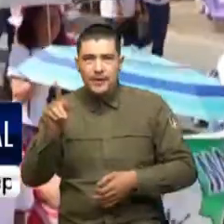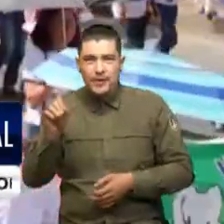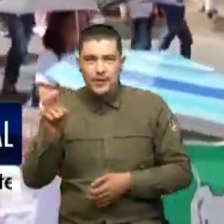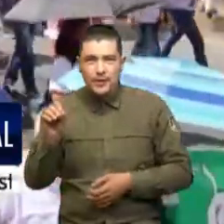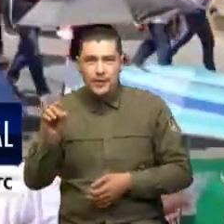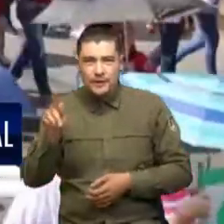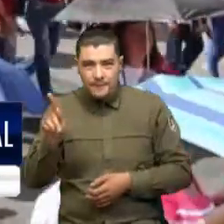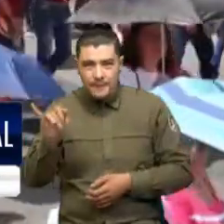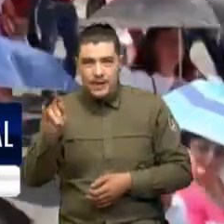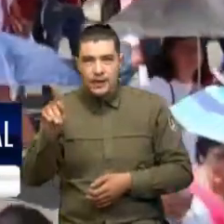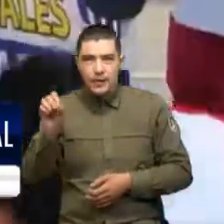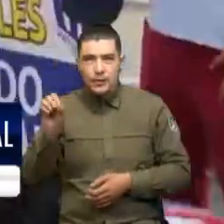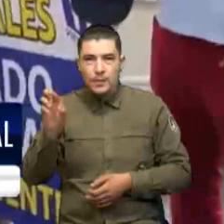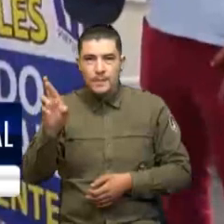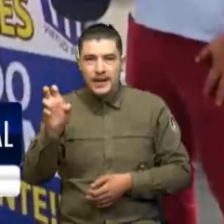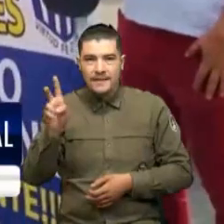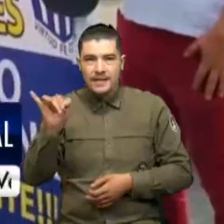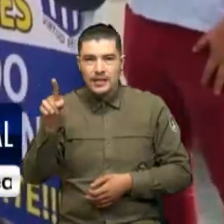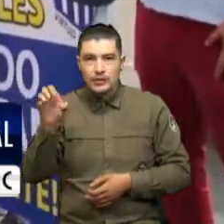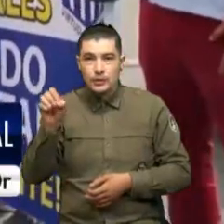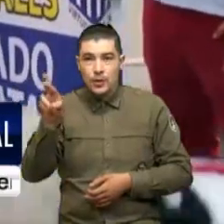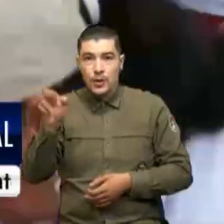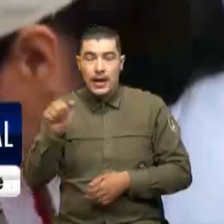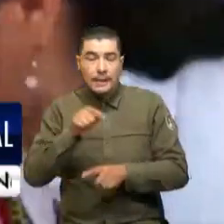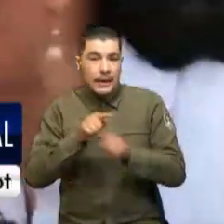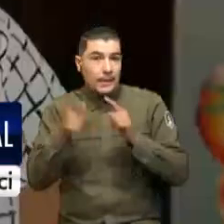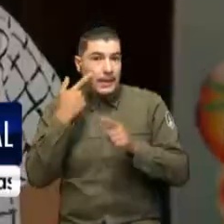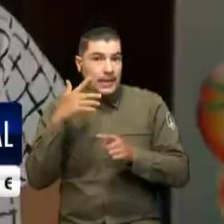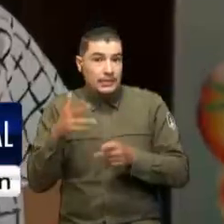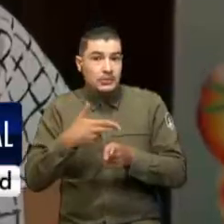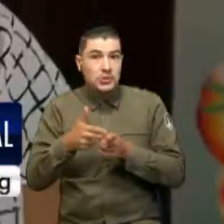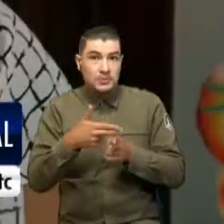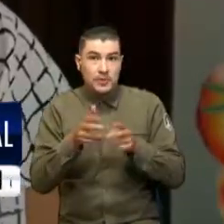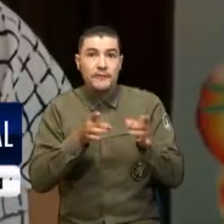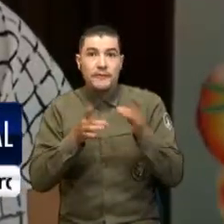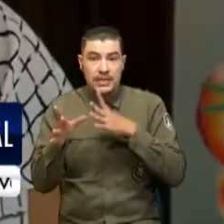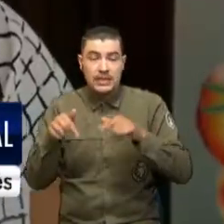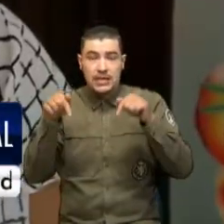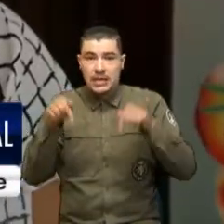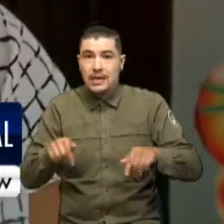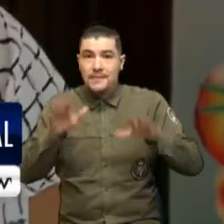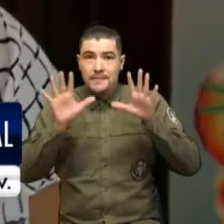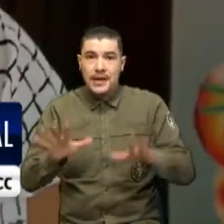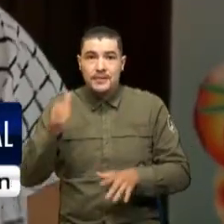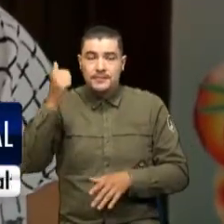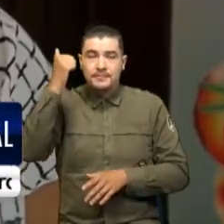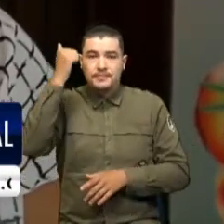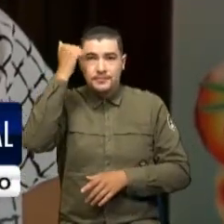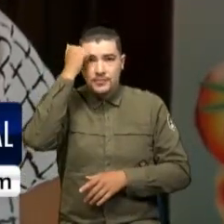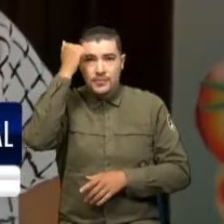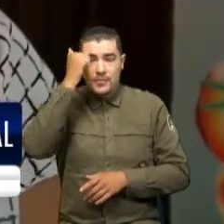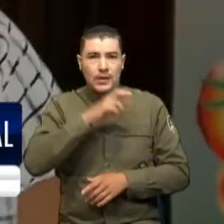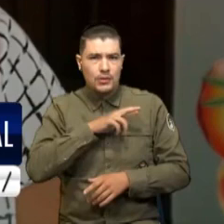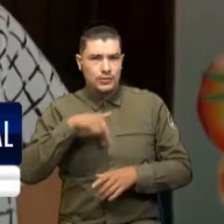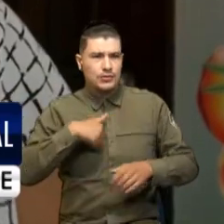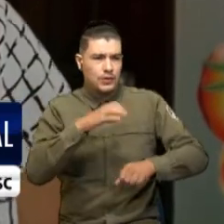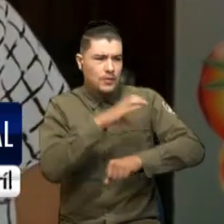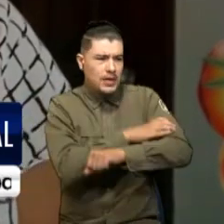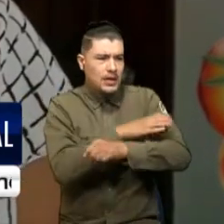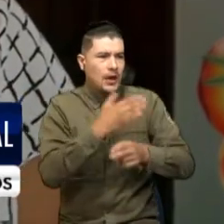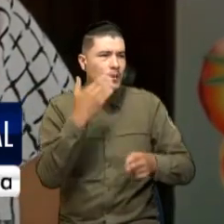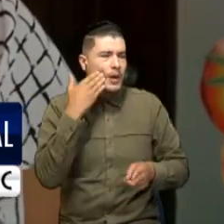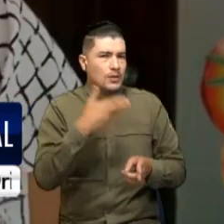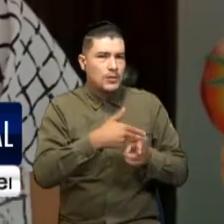respuesta ya hay una fecha tentativa de paro nosotros en el departamental habíamos aprobado el comité ejecutivo del